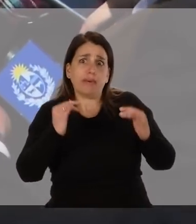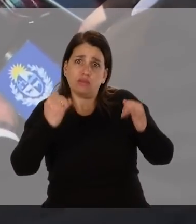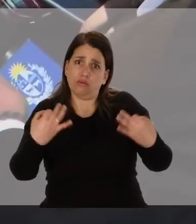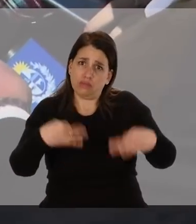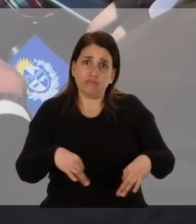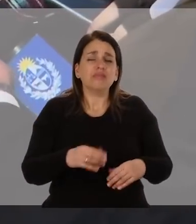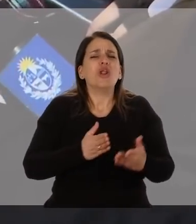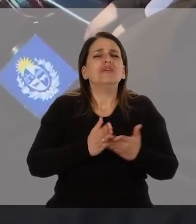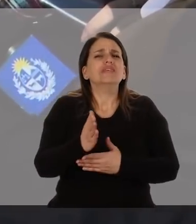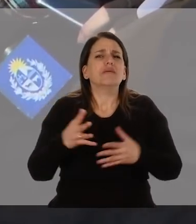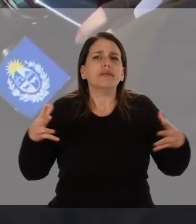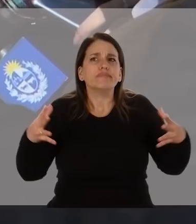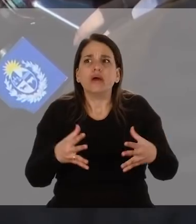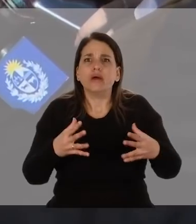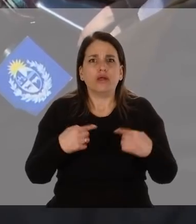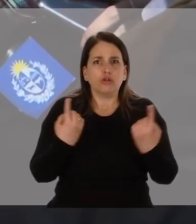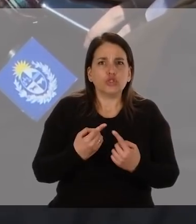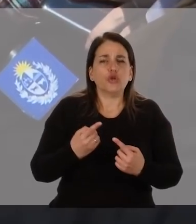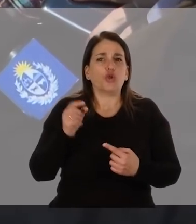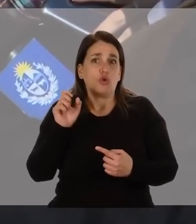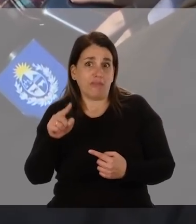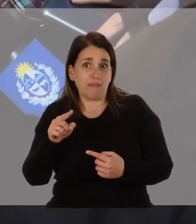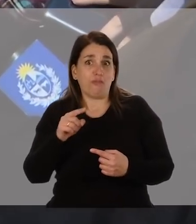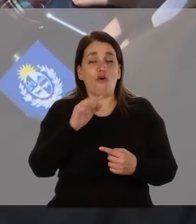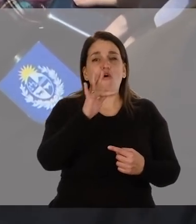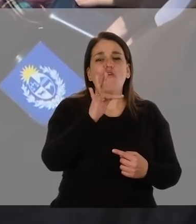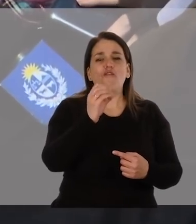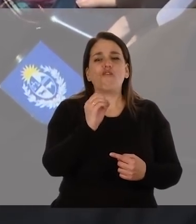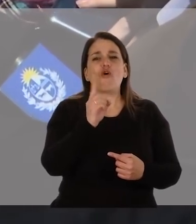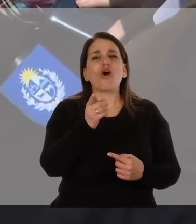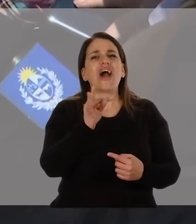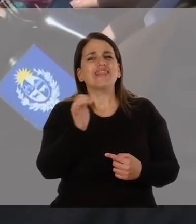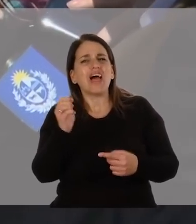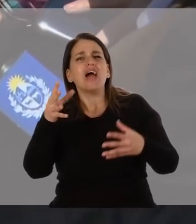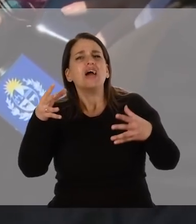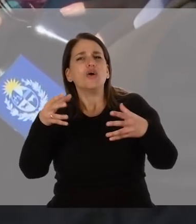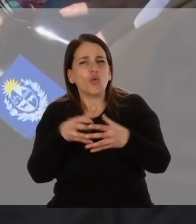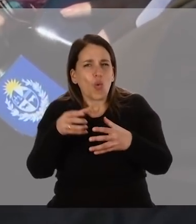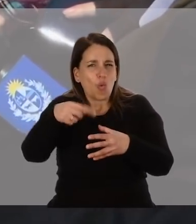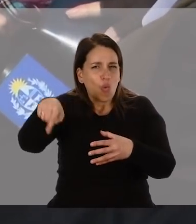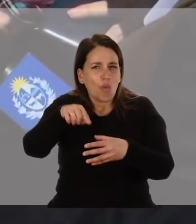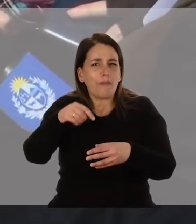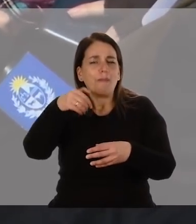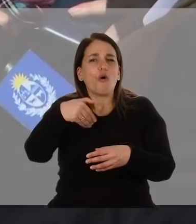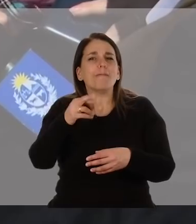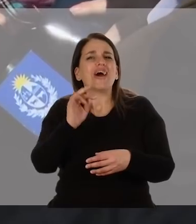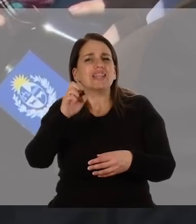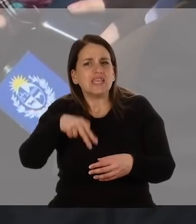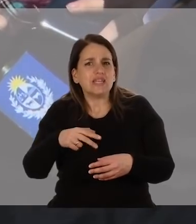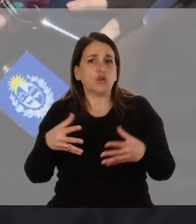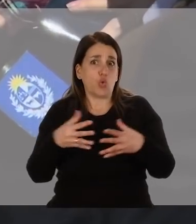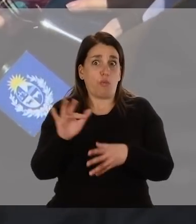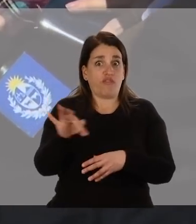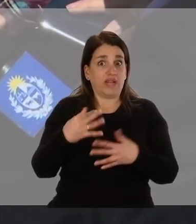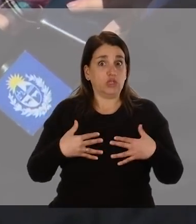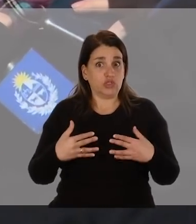bien el Fogata, Martín y toda esa gente ha venido muchas veces como Federación de la